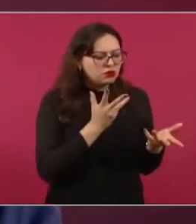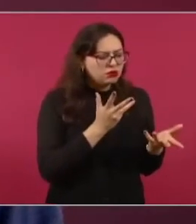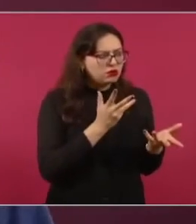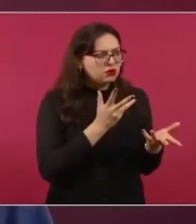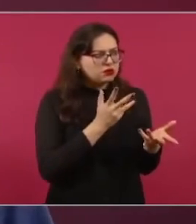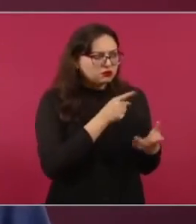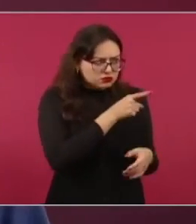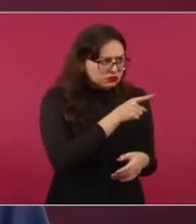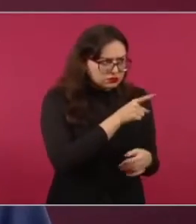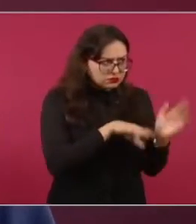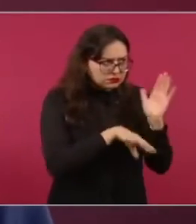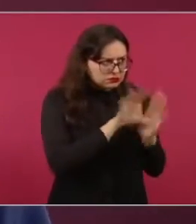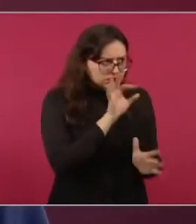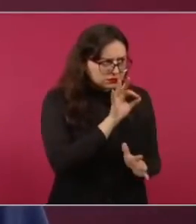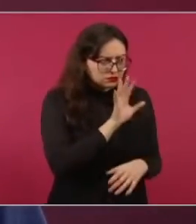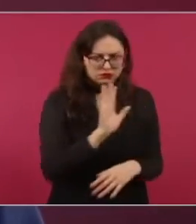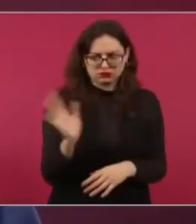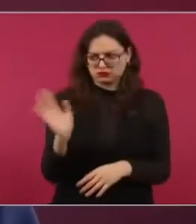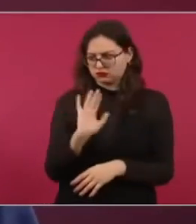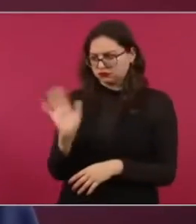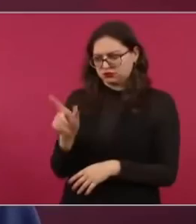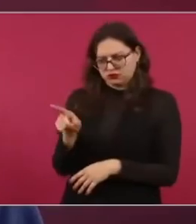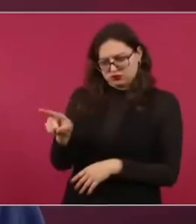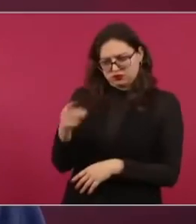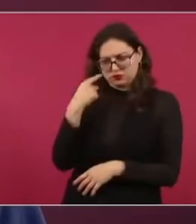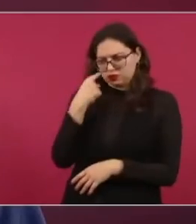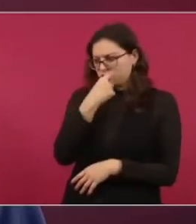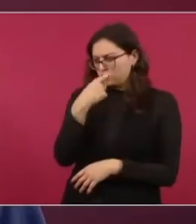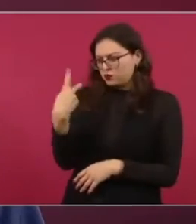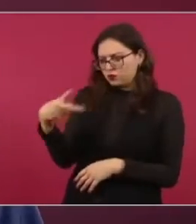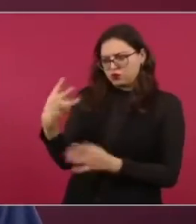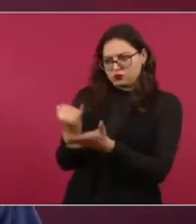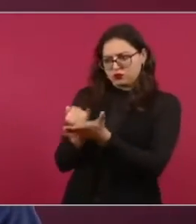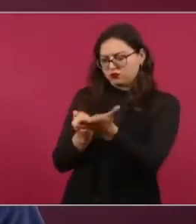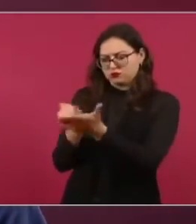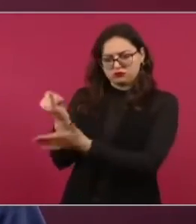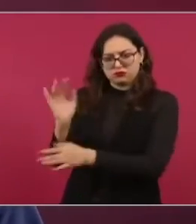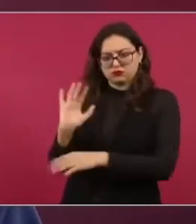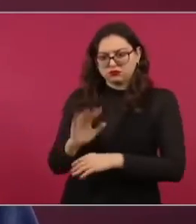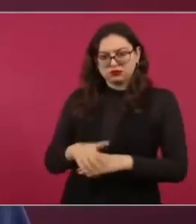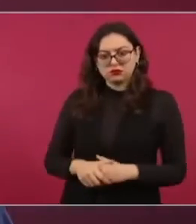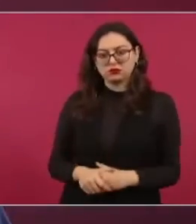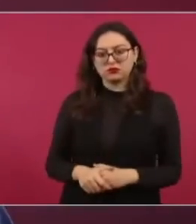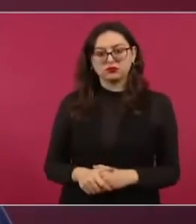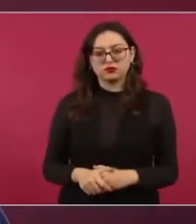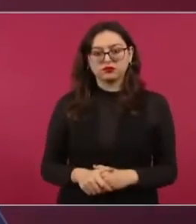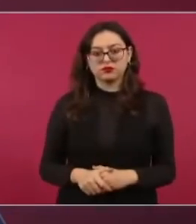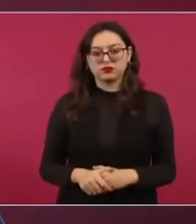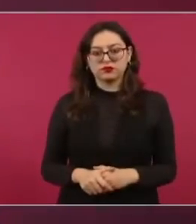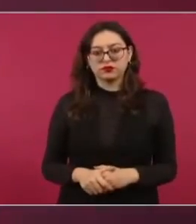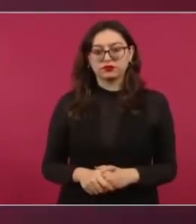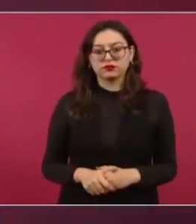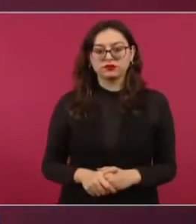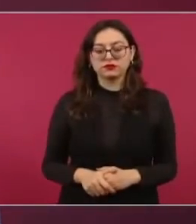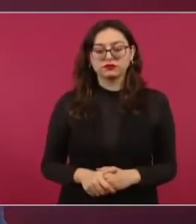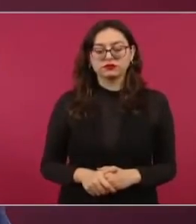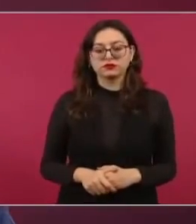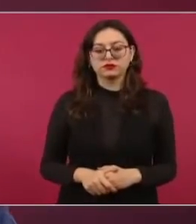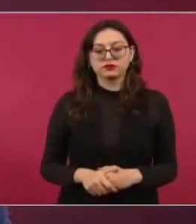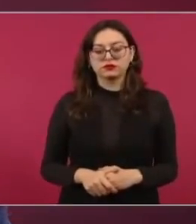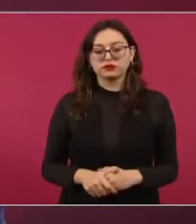Se sentían. No, elíjanlo. A mí me tocaba inclusive, bueno, pero eso se los cuento